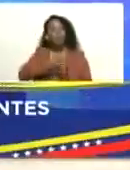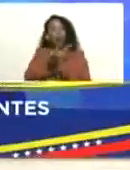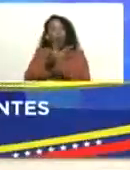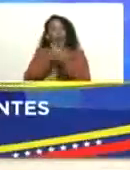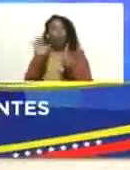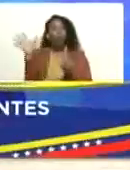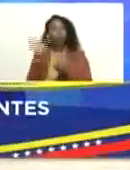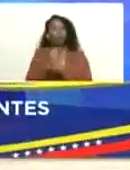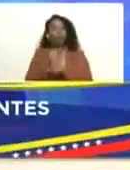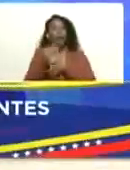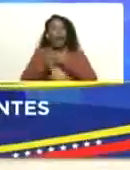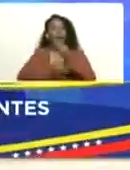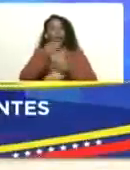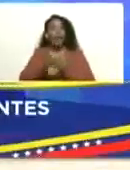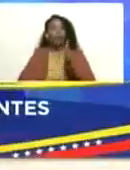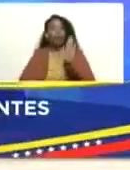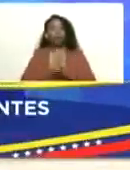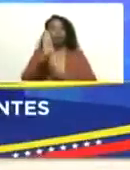ha logrado